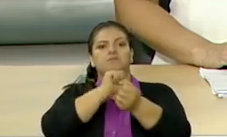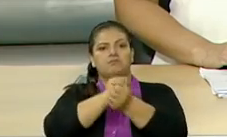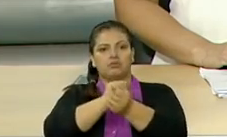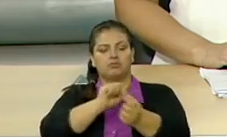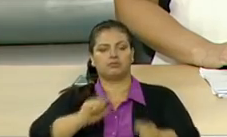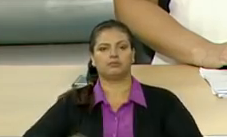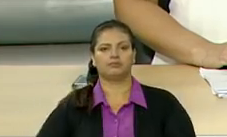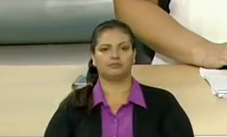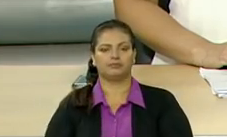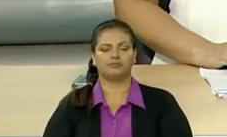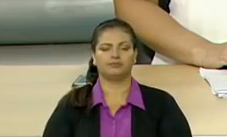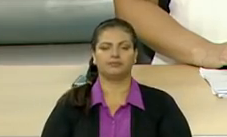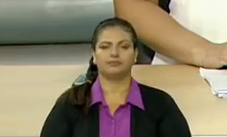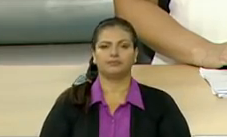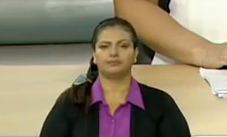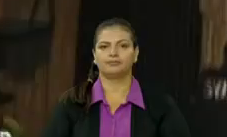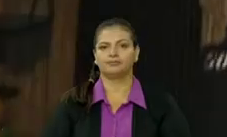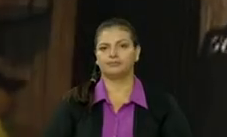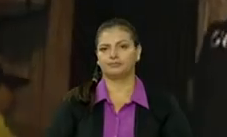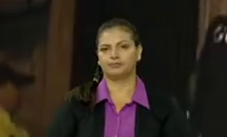2.